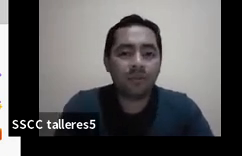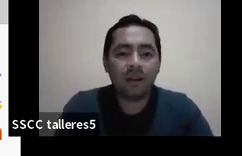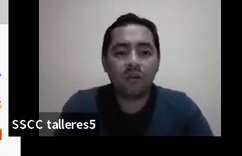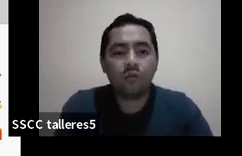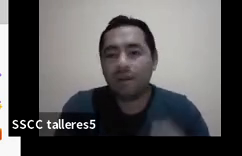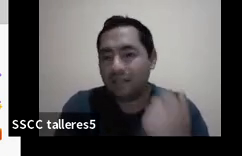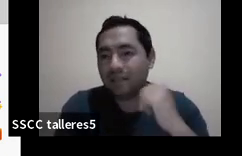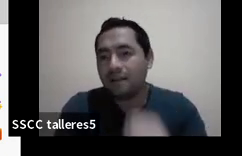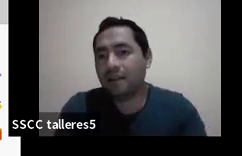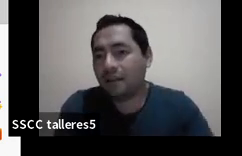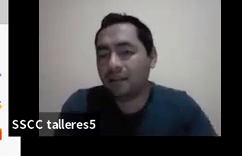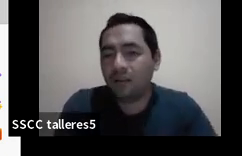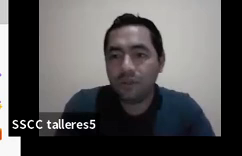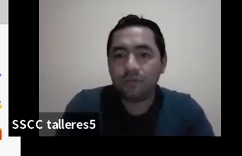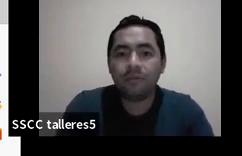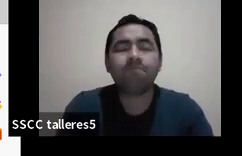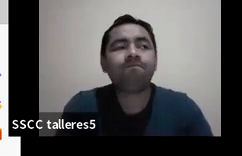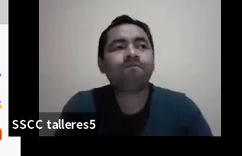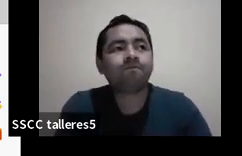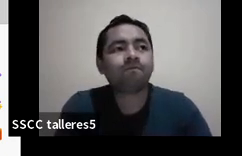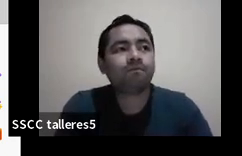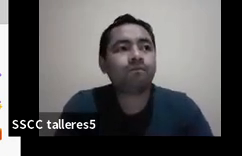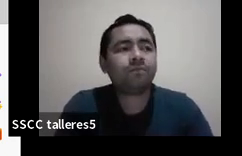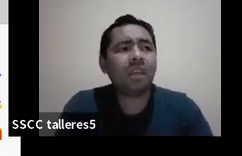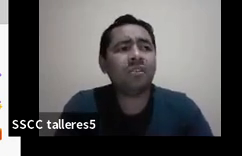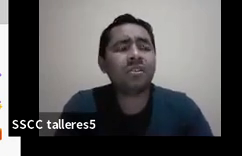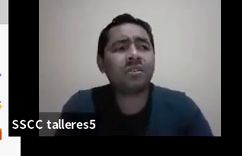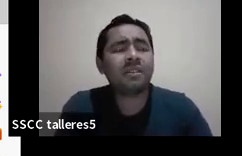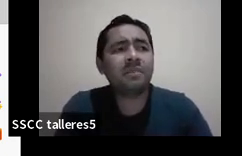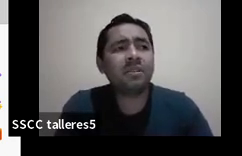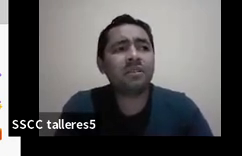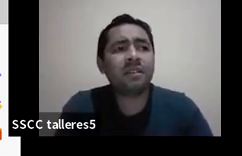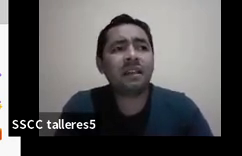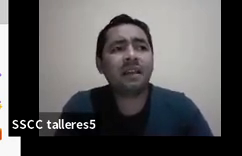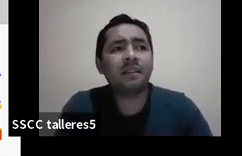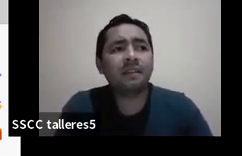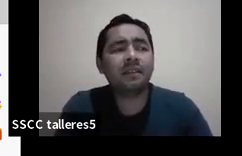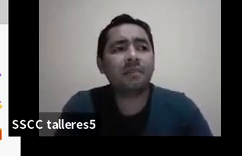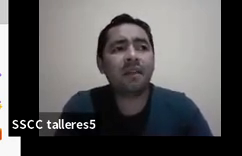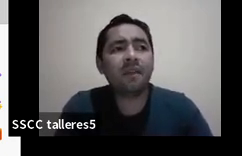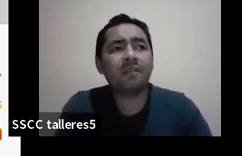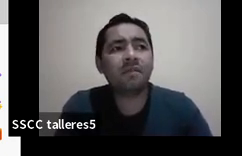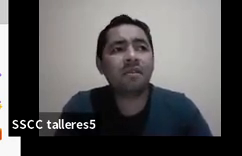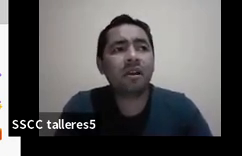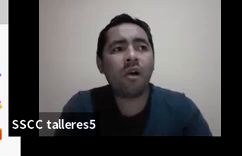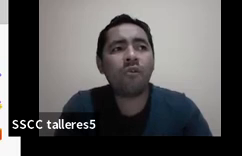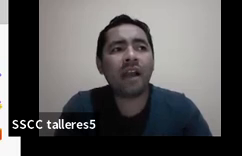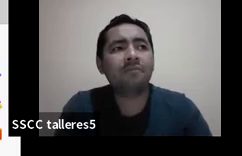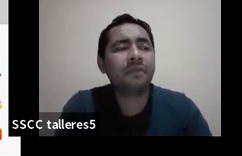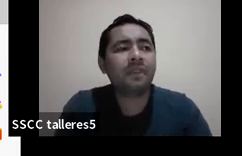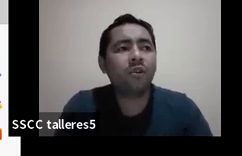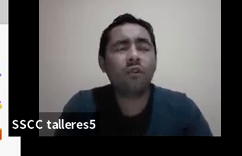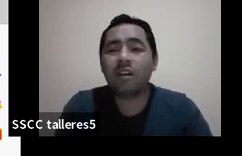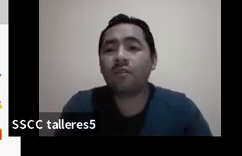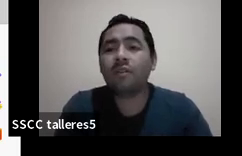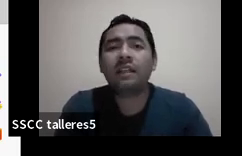puede causarle un malestar en el oído, ¿no? No sé si ustedes han visto esta serie de Marvel,